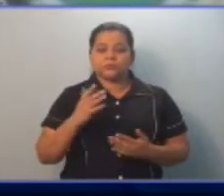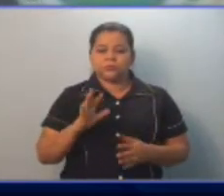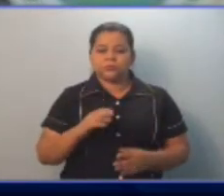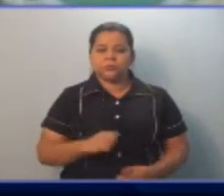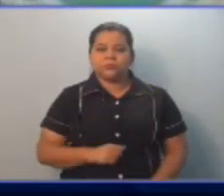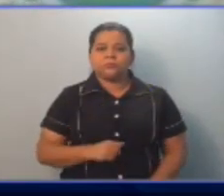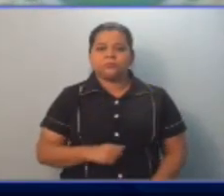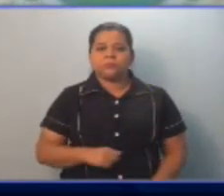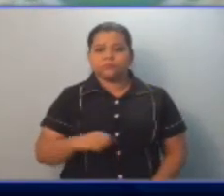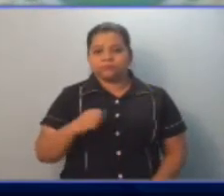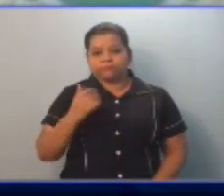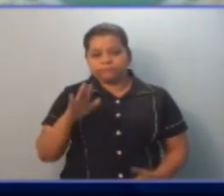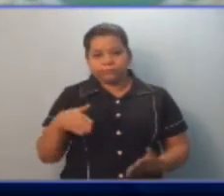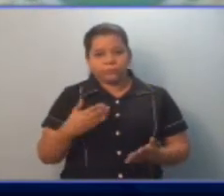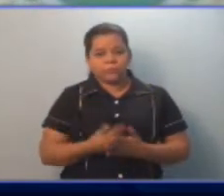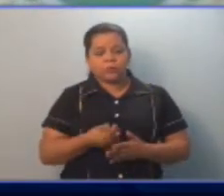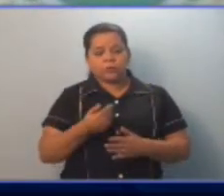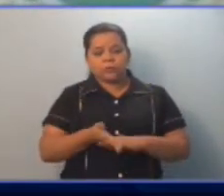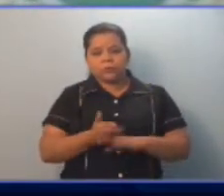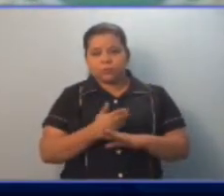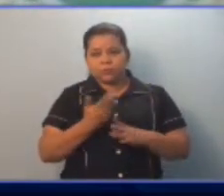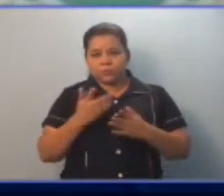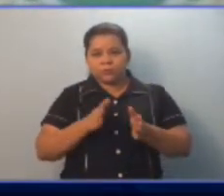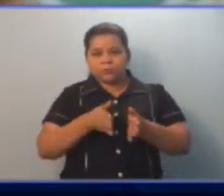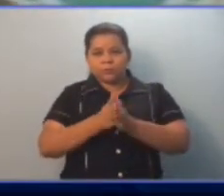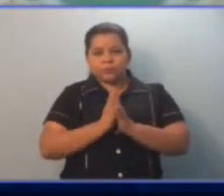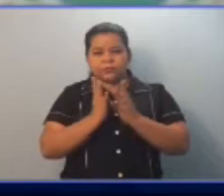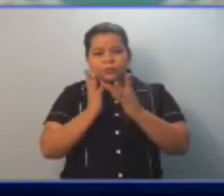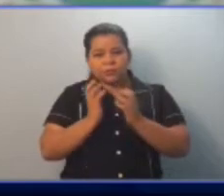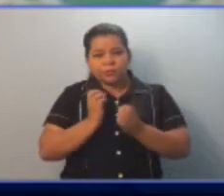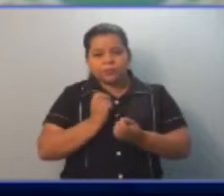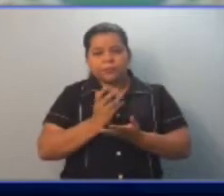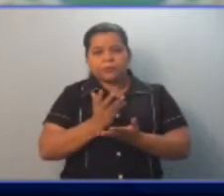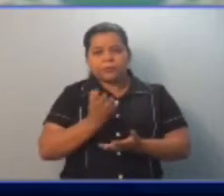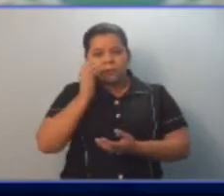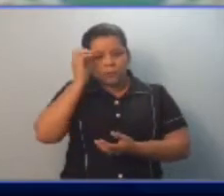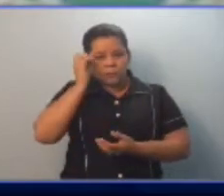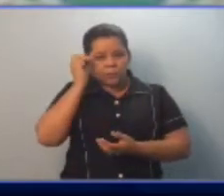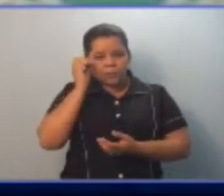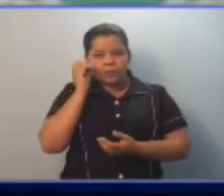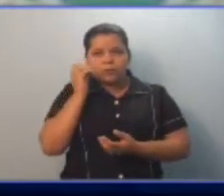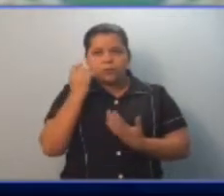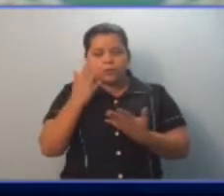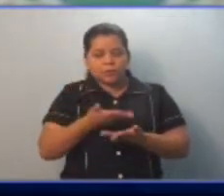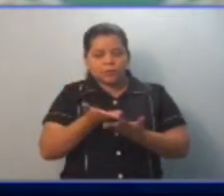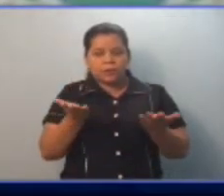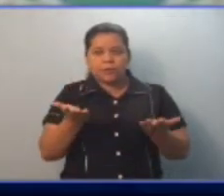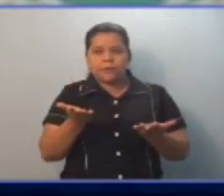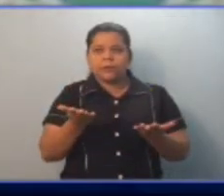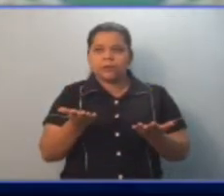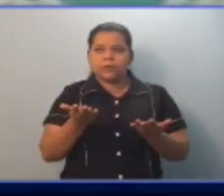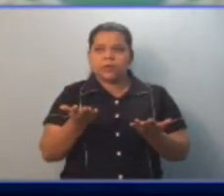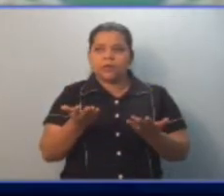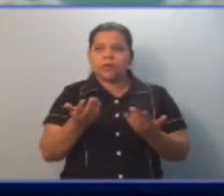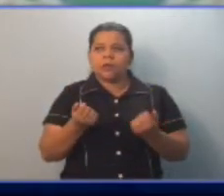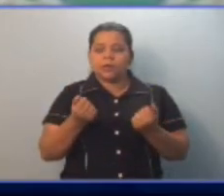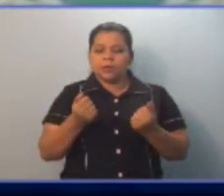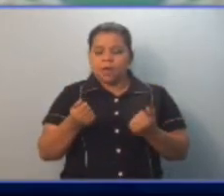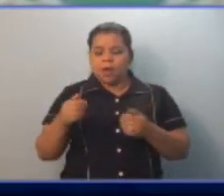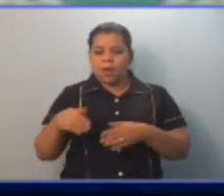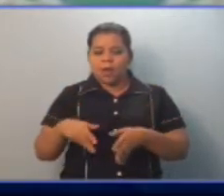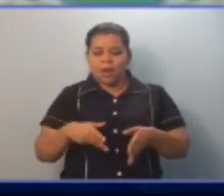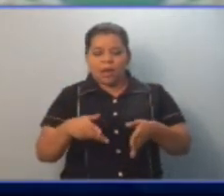o uno de los aspectos de esa solicitud era liberar otra vez el carril segregado. Eso se hizo en esa medida cautelar,